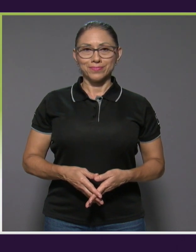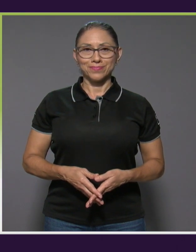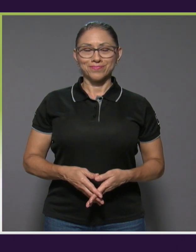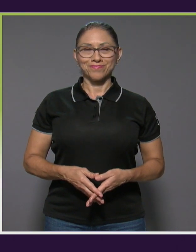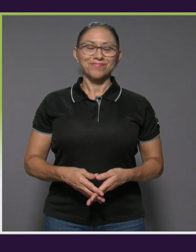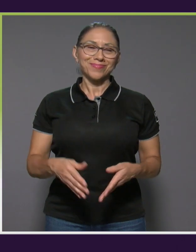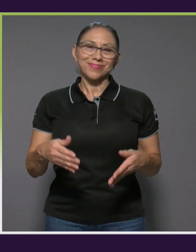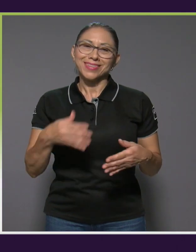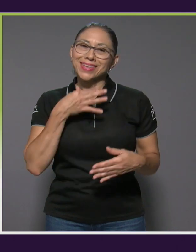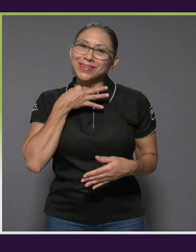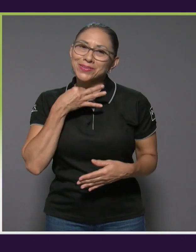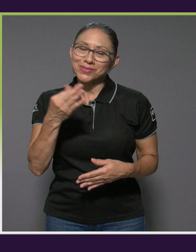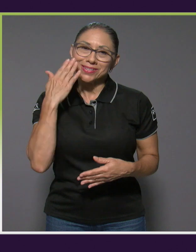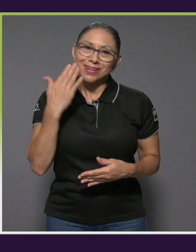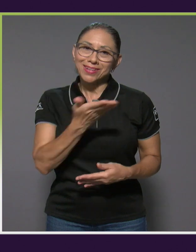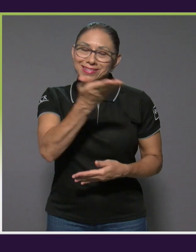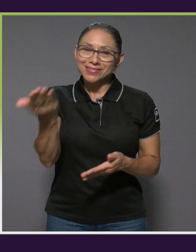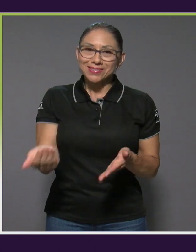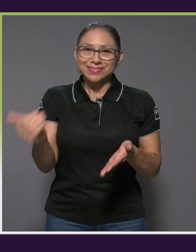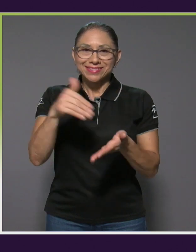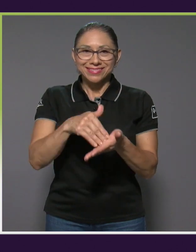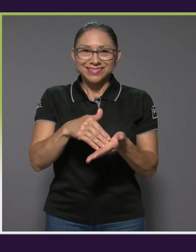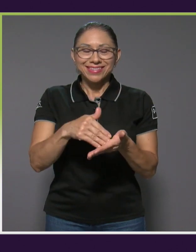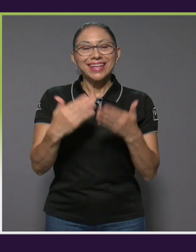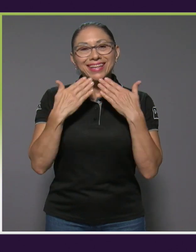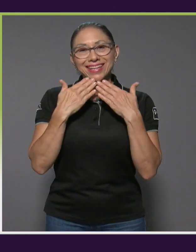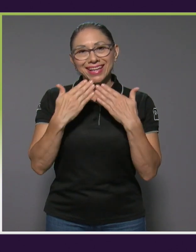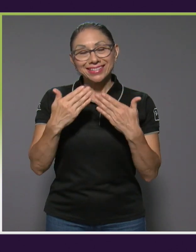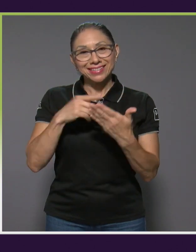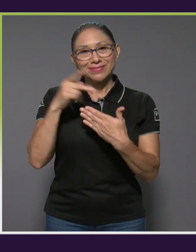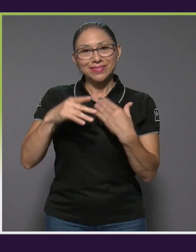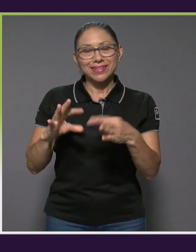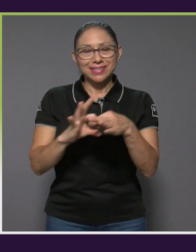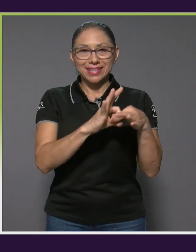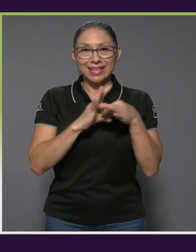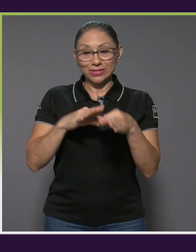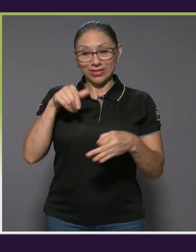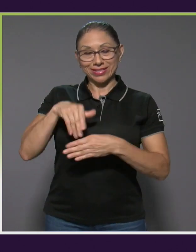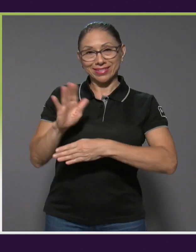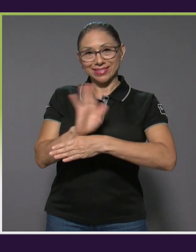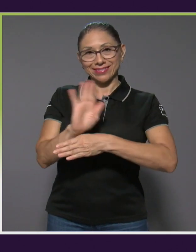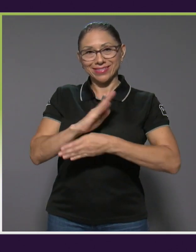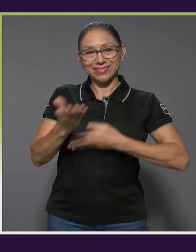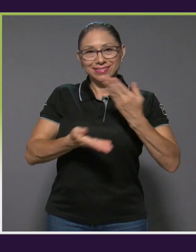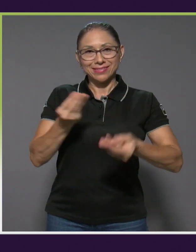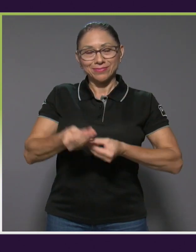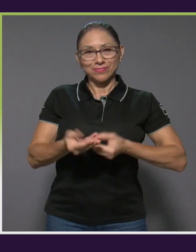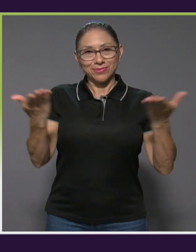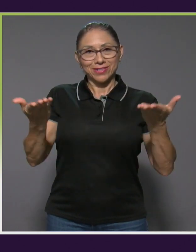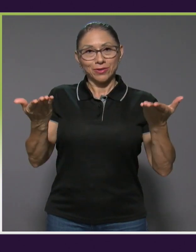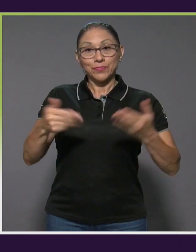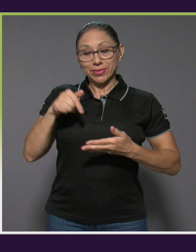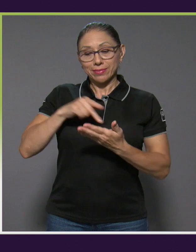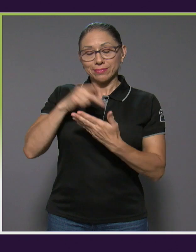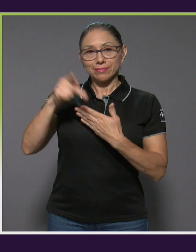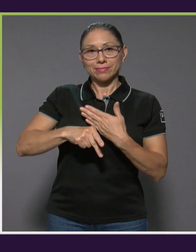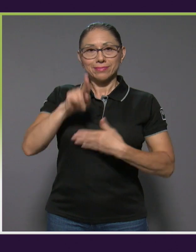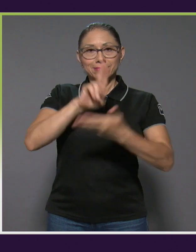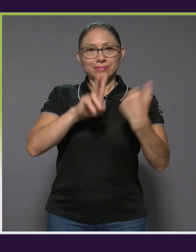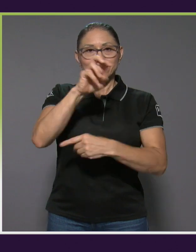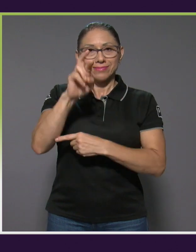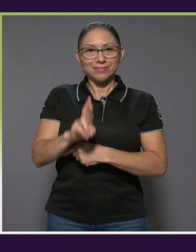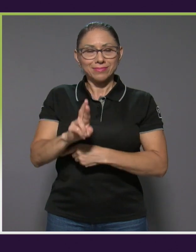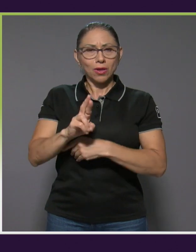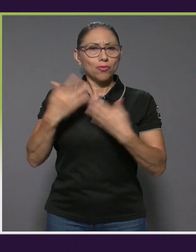Qué gusto saludarles una vez más. Gracias a Nexos, este espacio de la televisión de servicio público, producción de la Universidad de Costa Rica, con